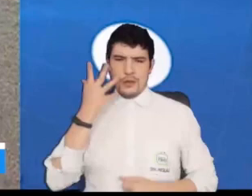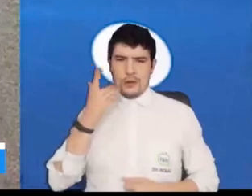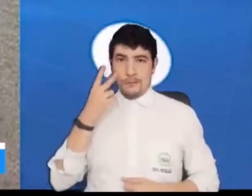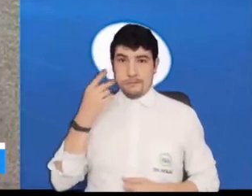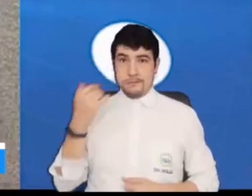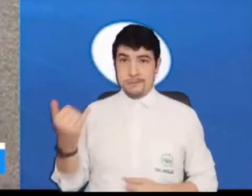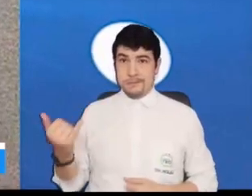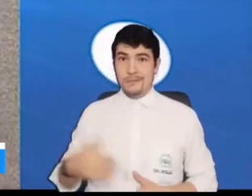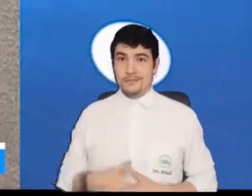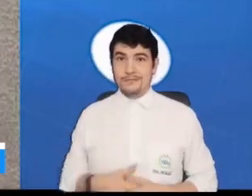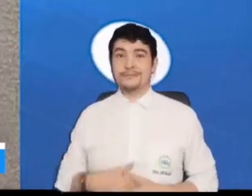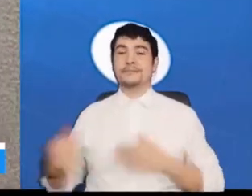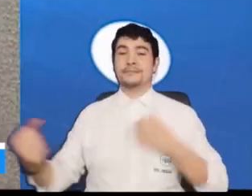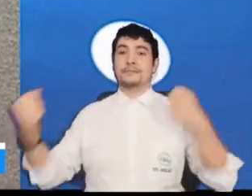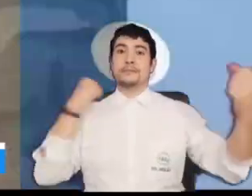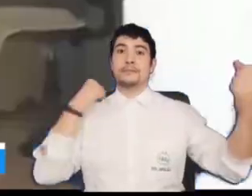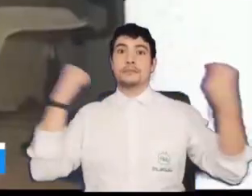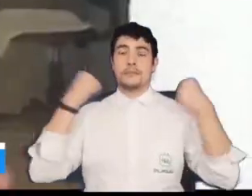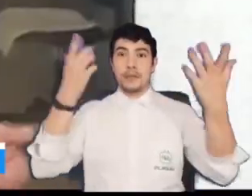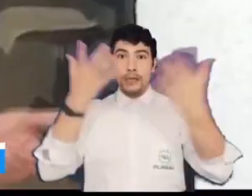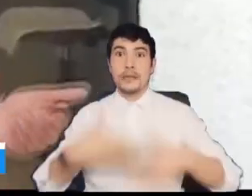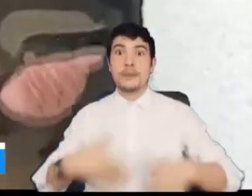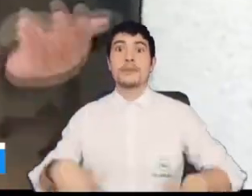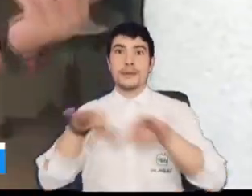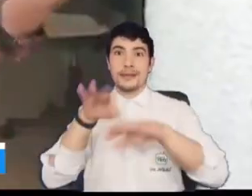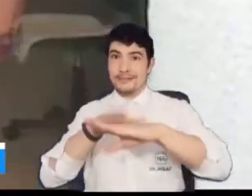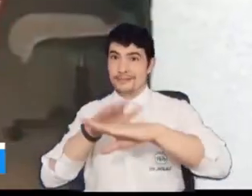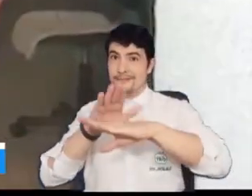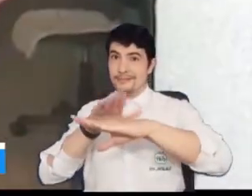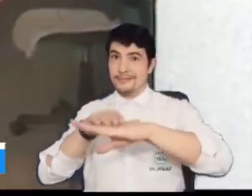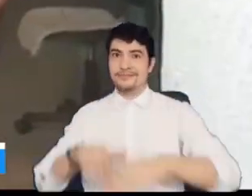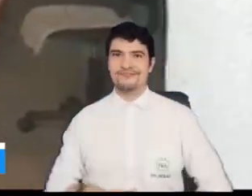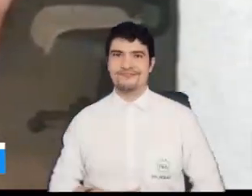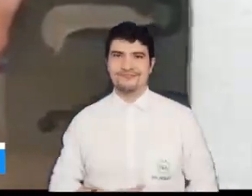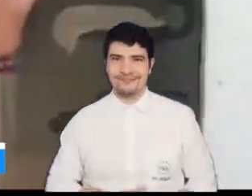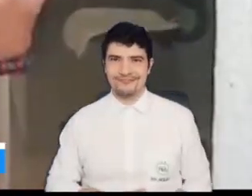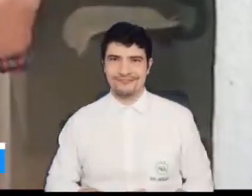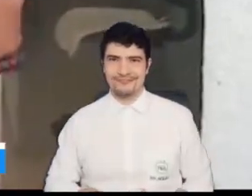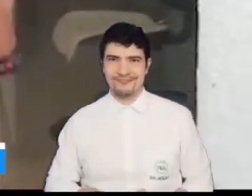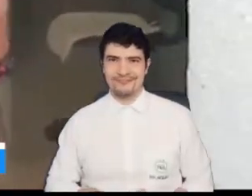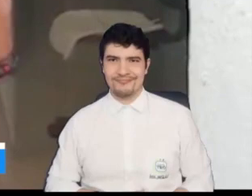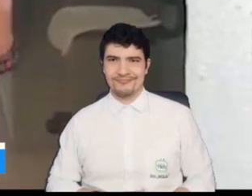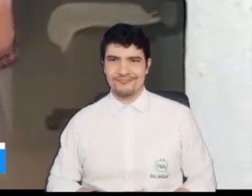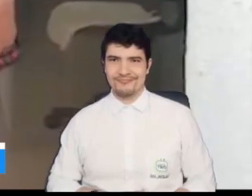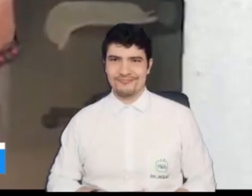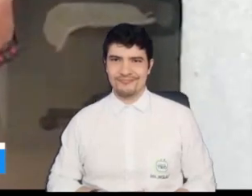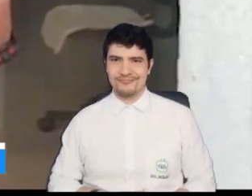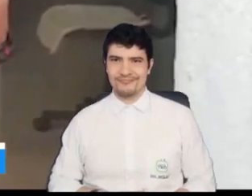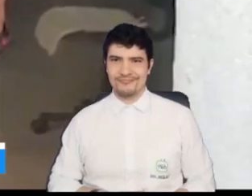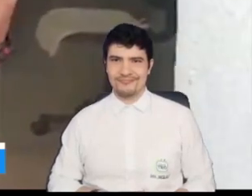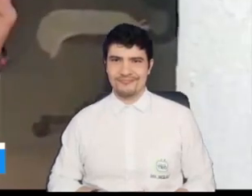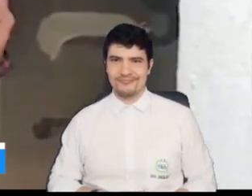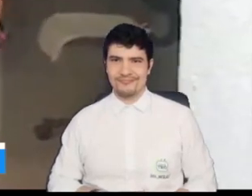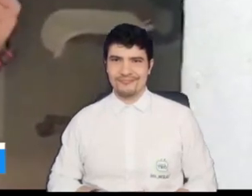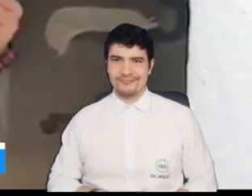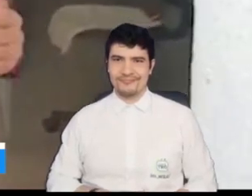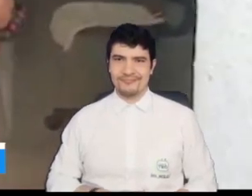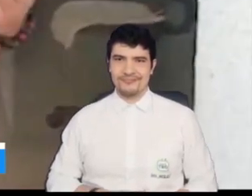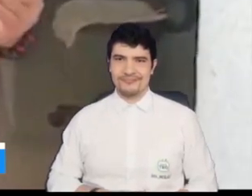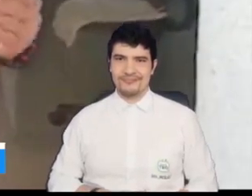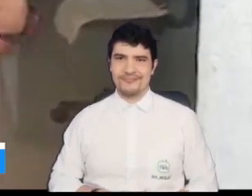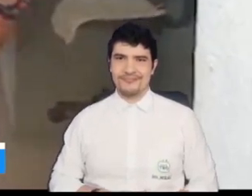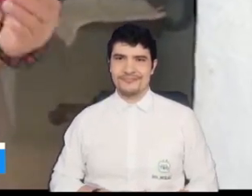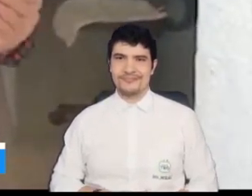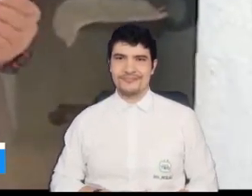Realizar actividad física es muy importante. Yo creo que no solamente para el personaje, el hincha fiel, sino porque ayuda,